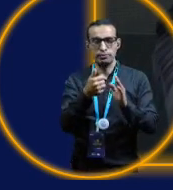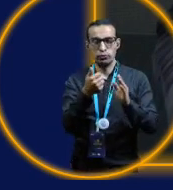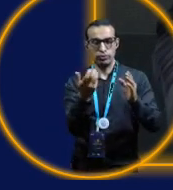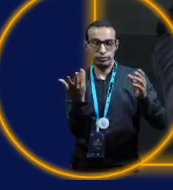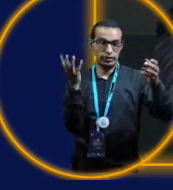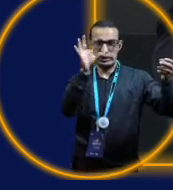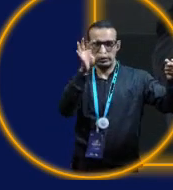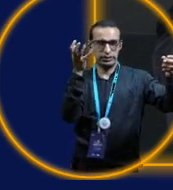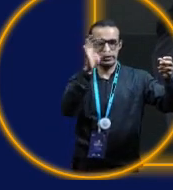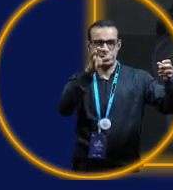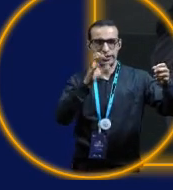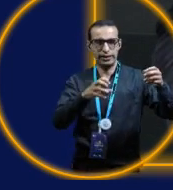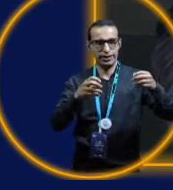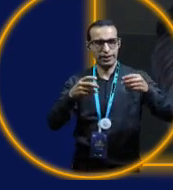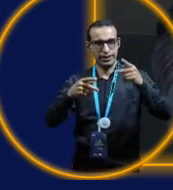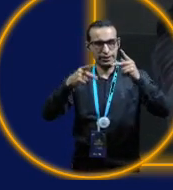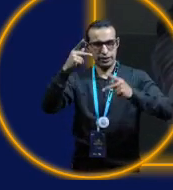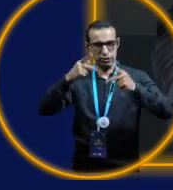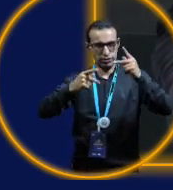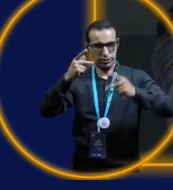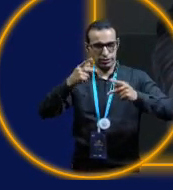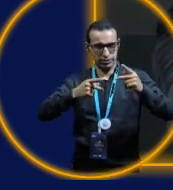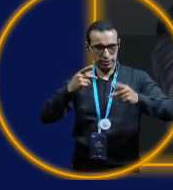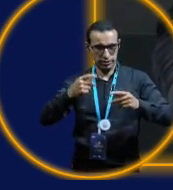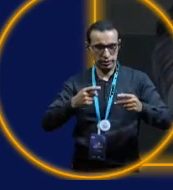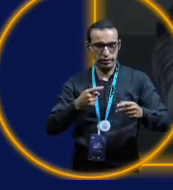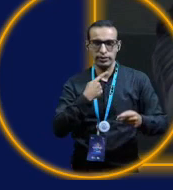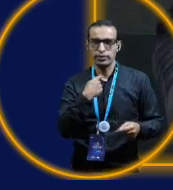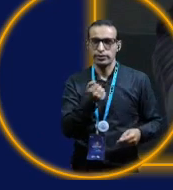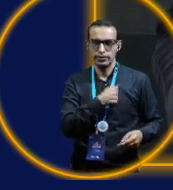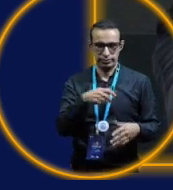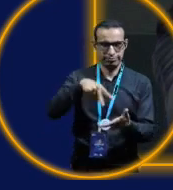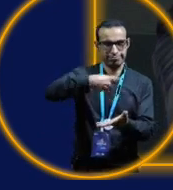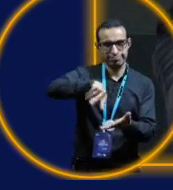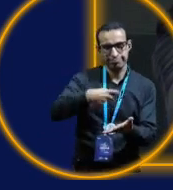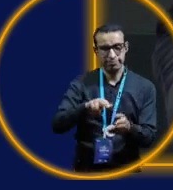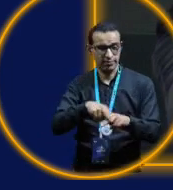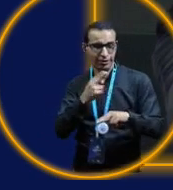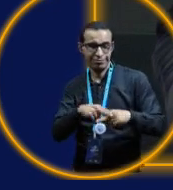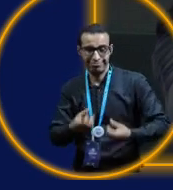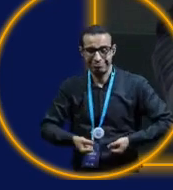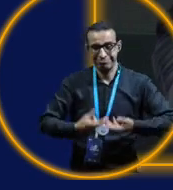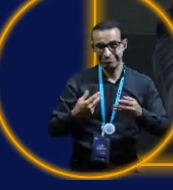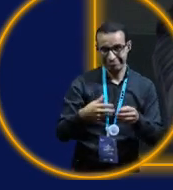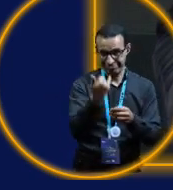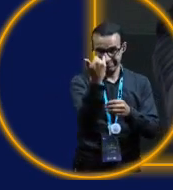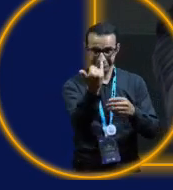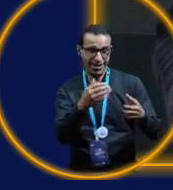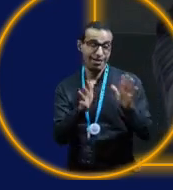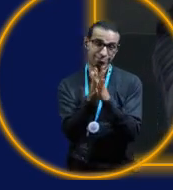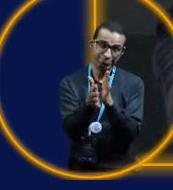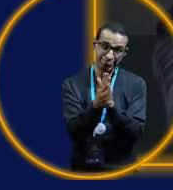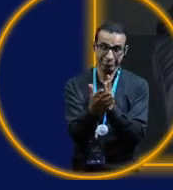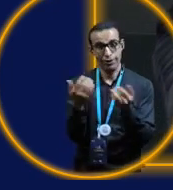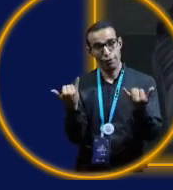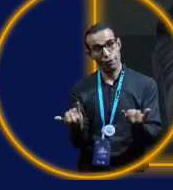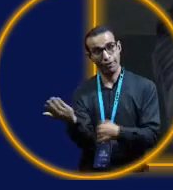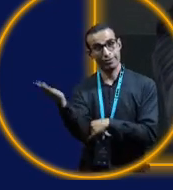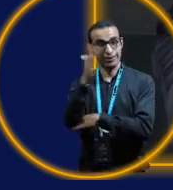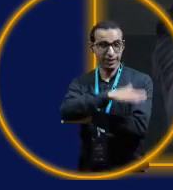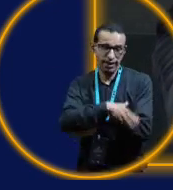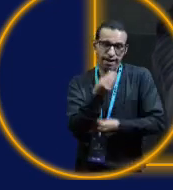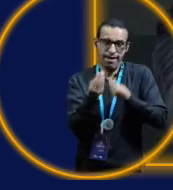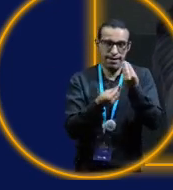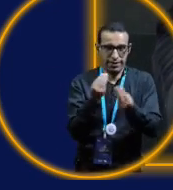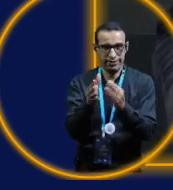encantaba bailar y ellos eran muy naturales y les gustaba hablar la cámara sobre su día y la gente les encanta sobre